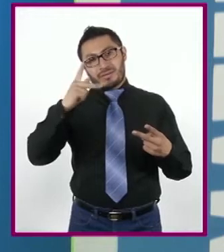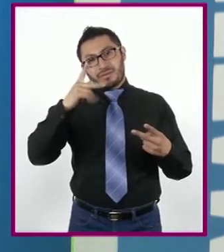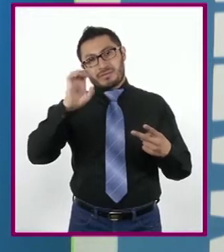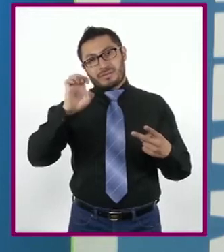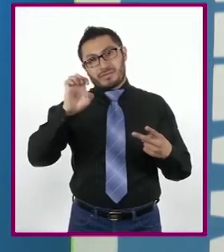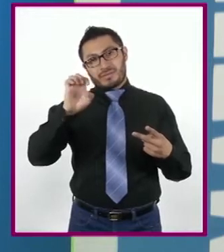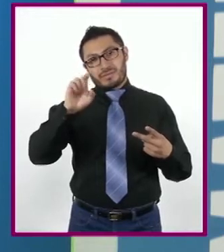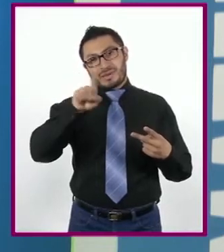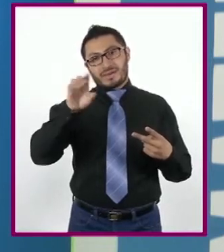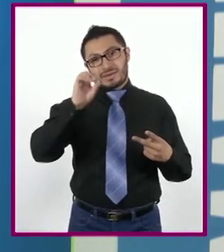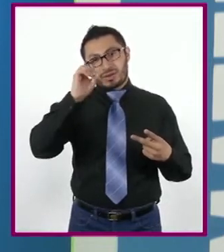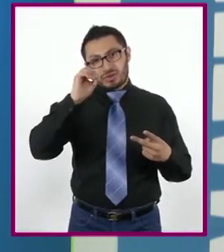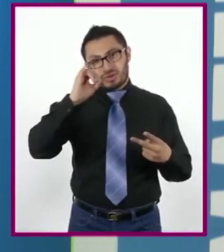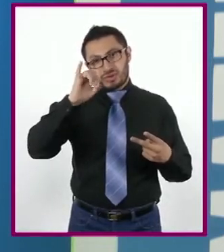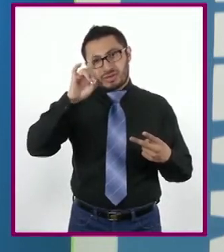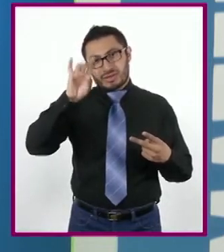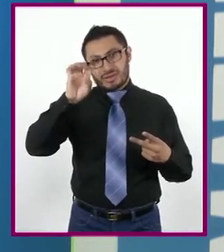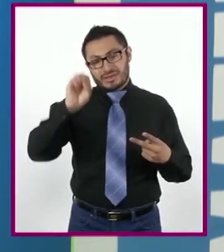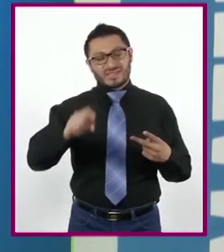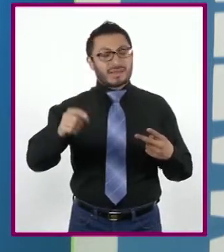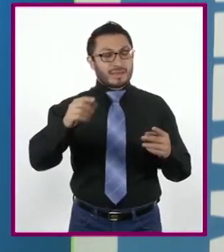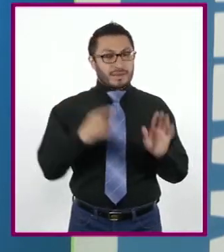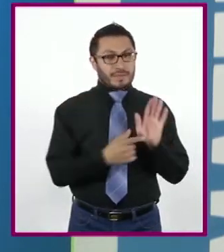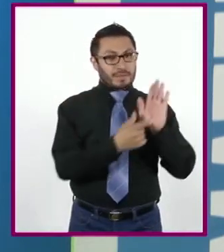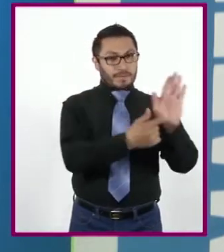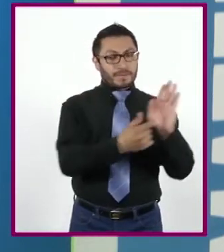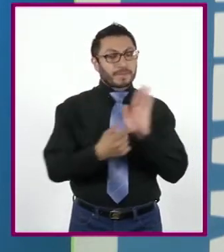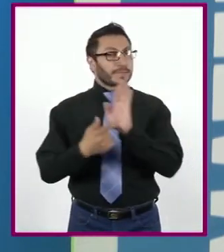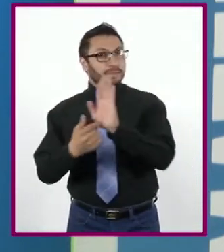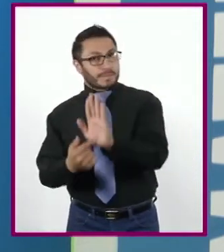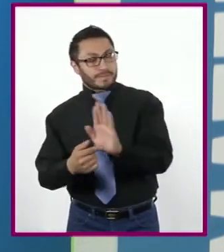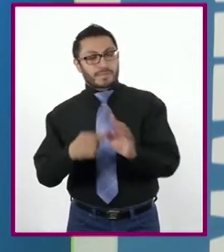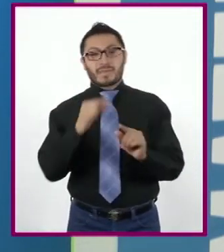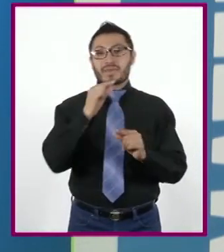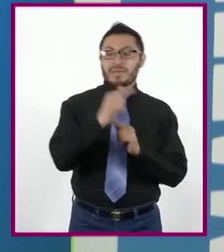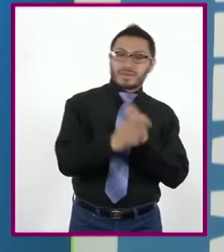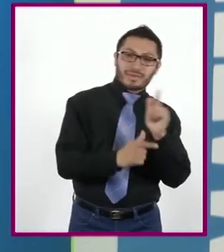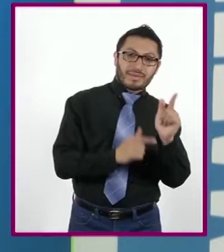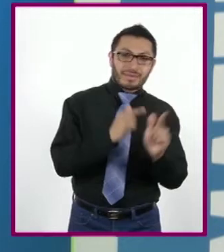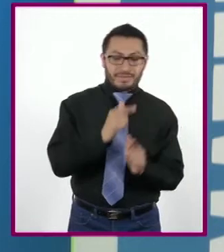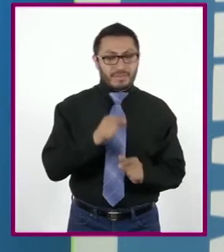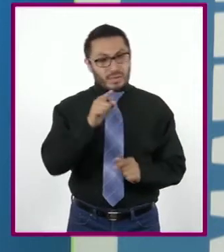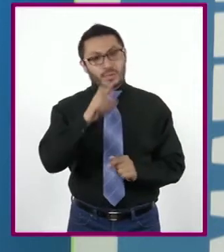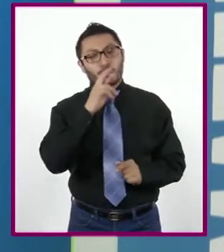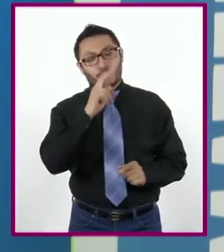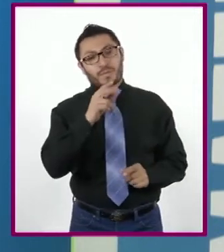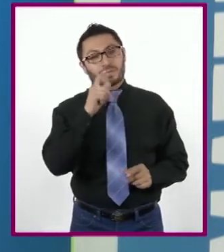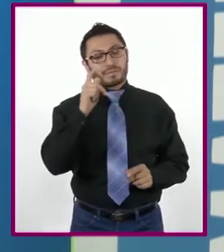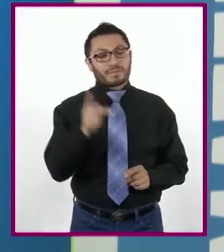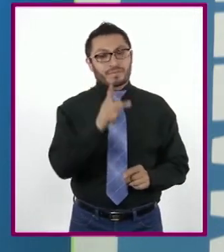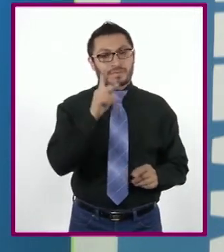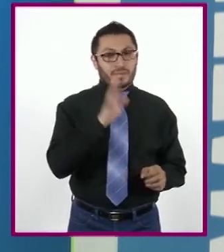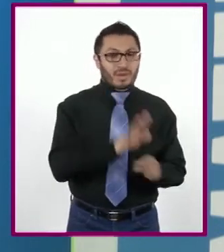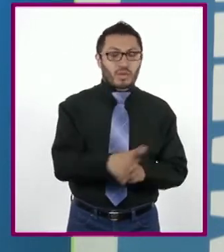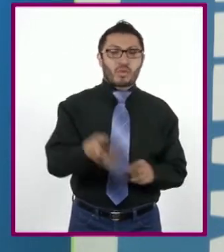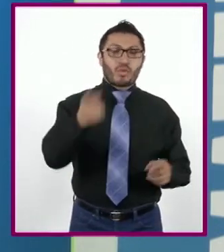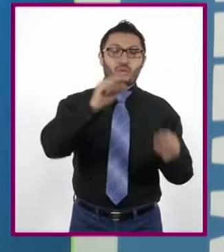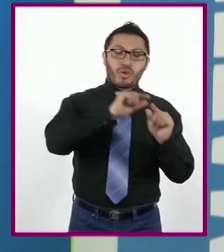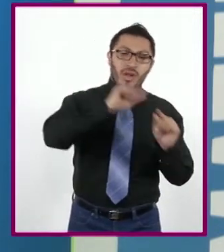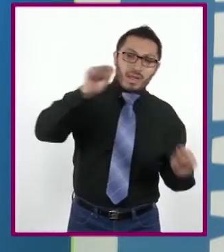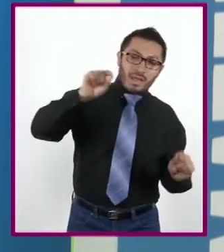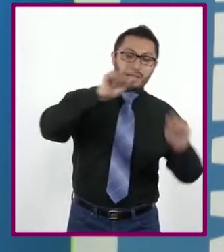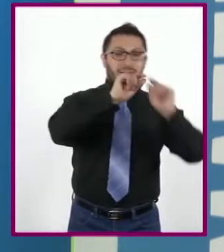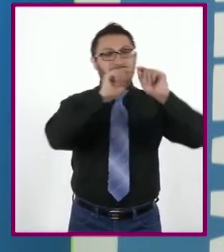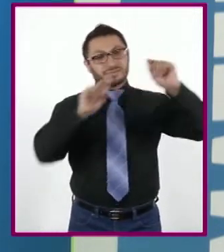por uno para que puedan contestar la pregunta. ¿En qué cuadriláteros las diagonales son